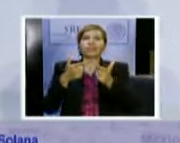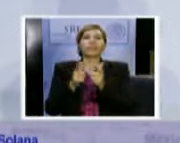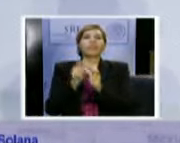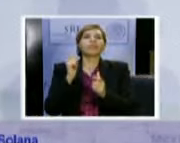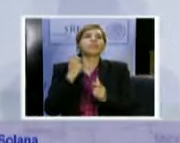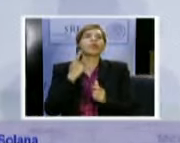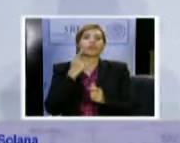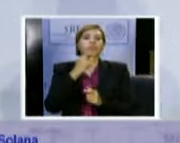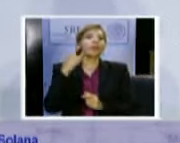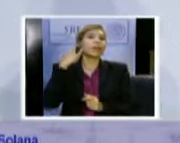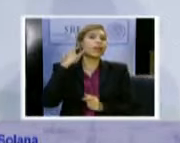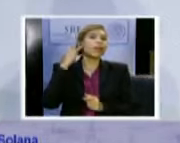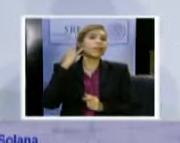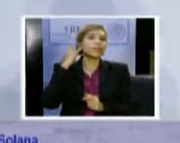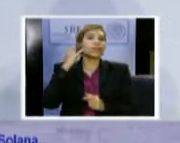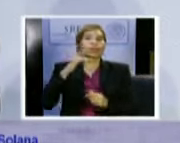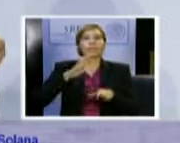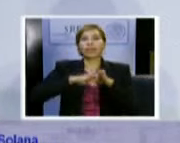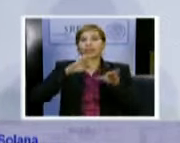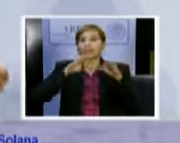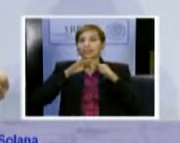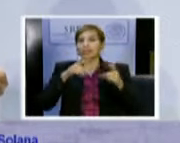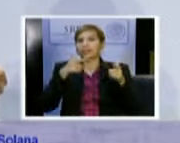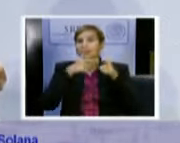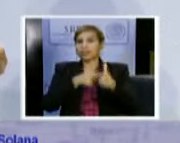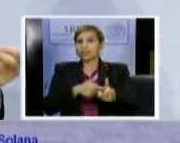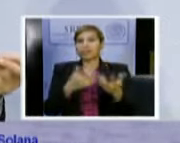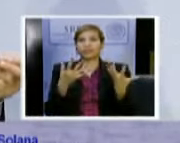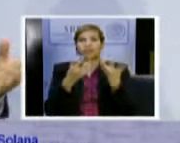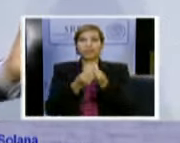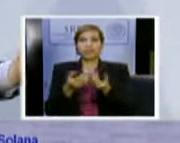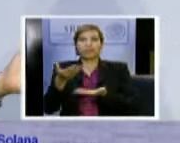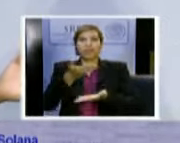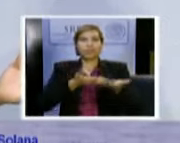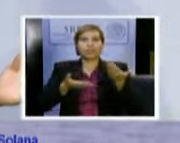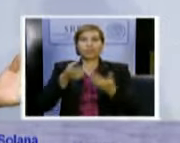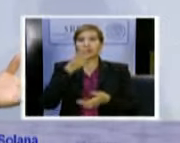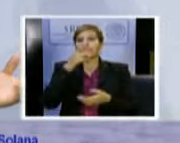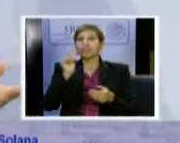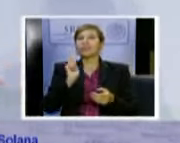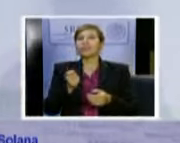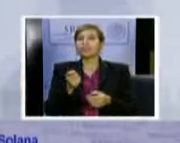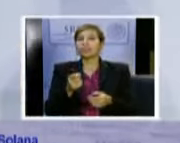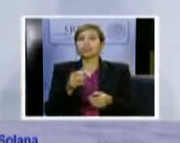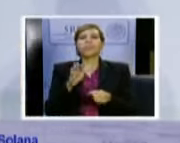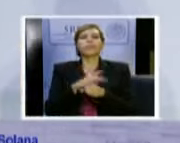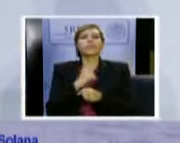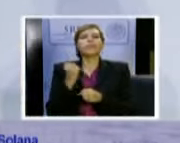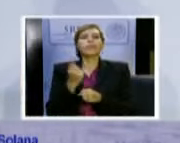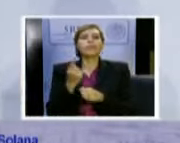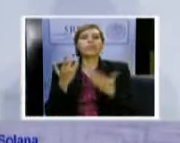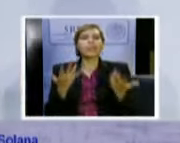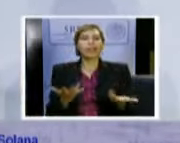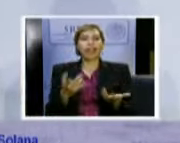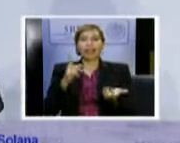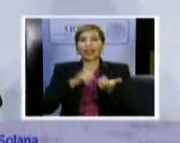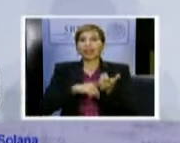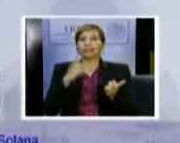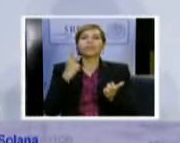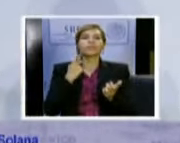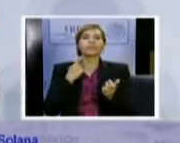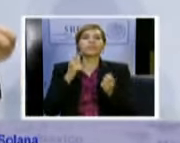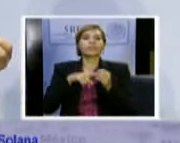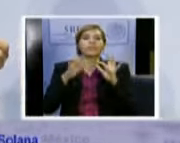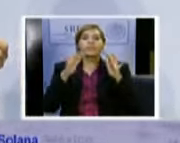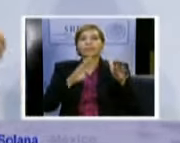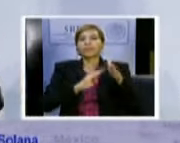de California interactúan de manera permanente con nuestra comunidad. Nos preguntarán, bueno, ¿por qué la política migratoria está